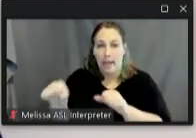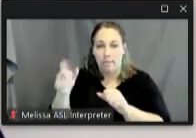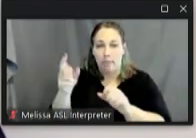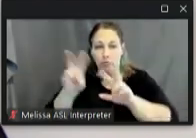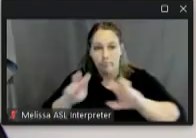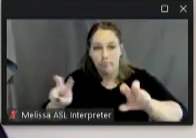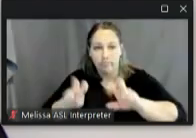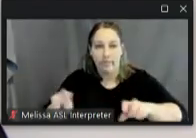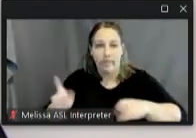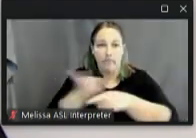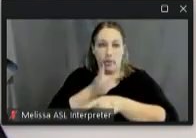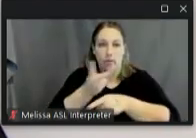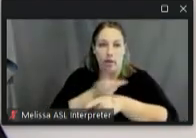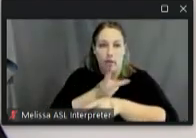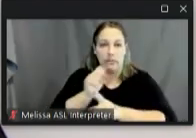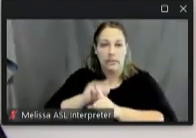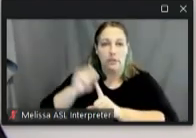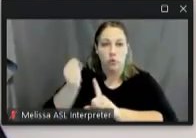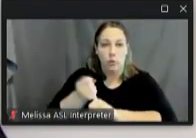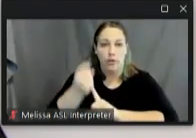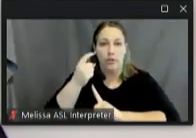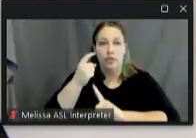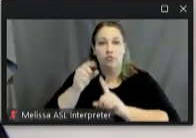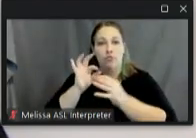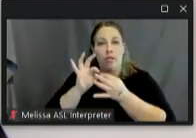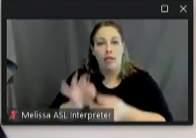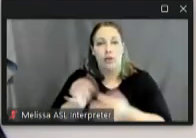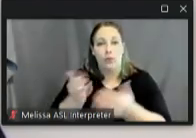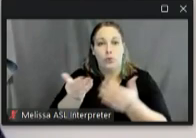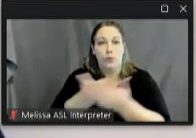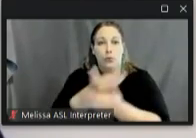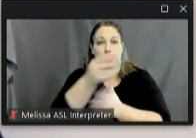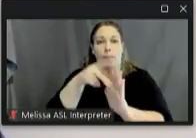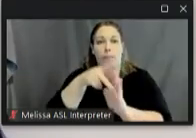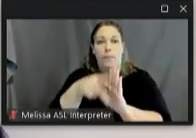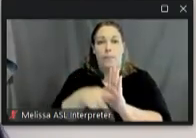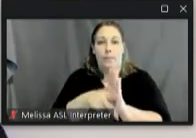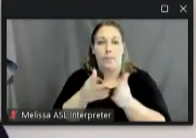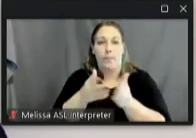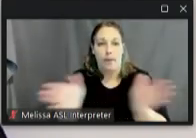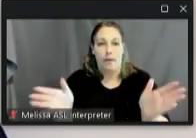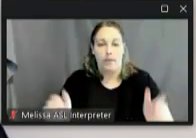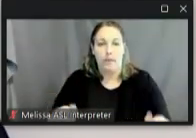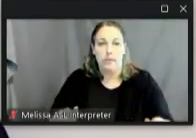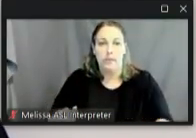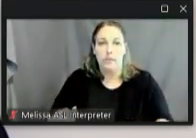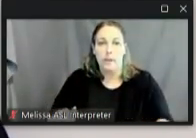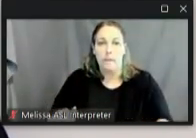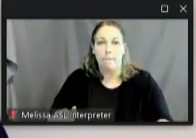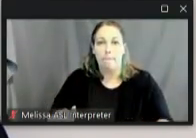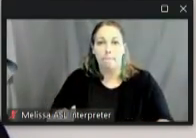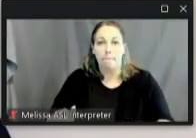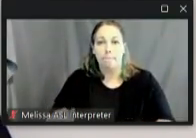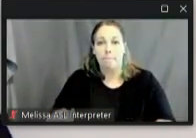pública. Desde la Sede Sol se está además impulsando la Ley del Sistema Integral de Protección Social, la Ley de